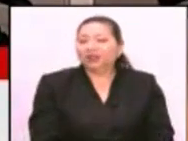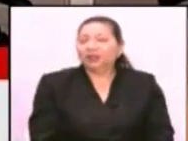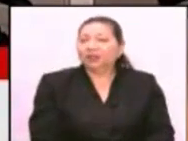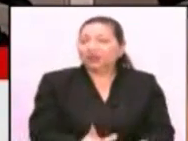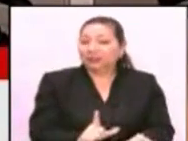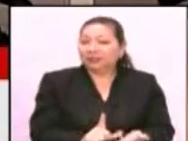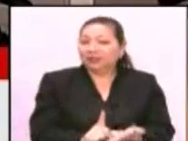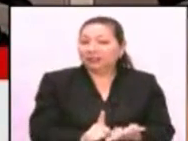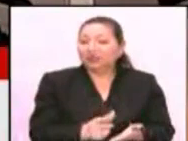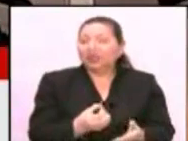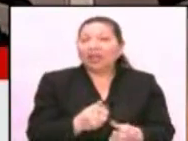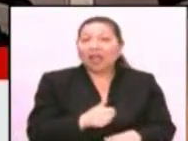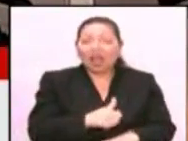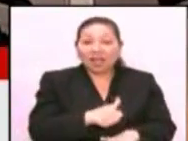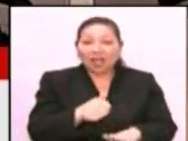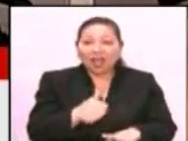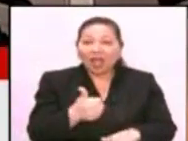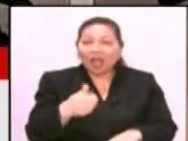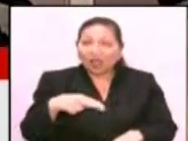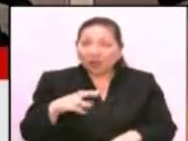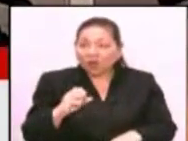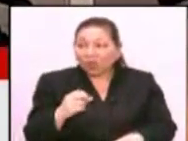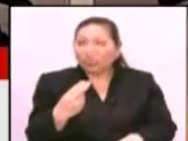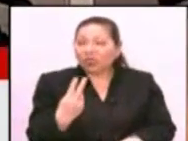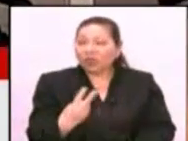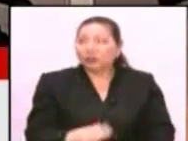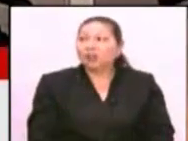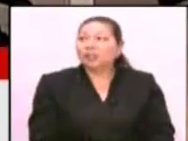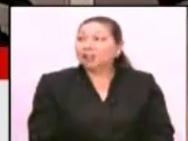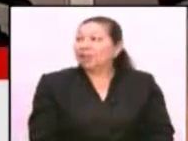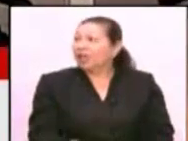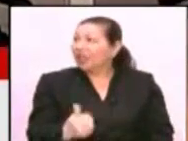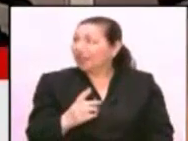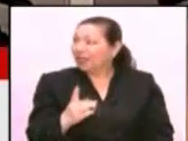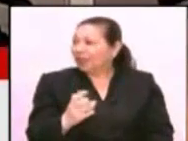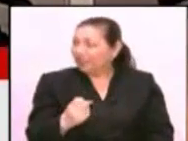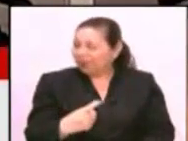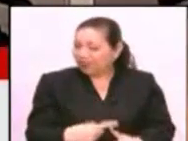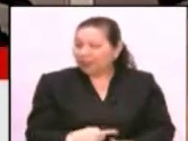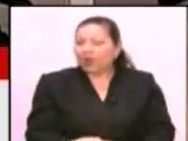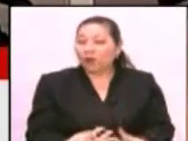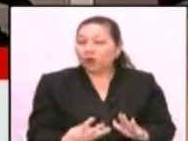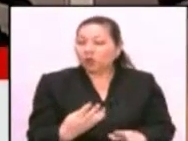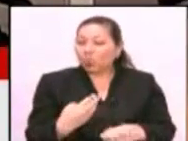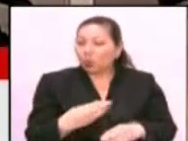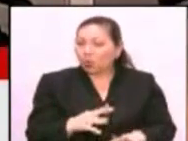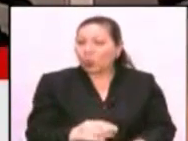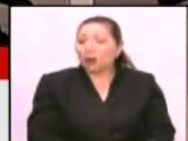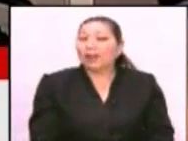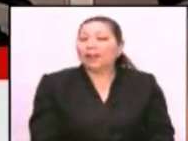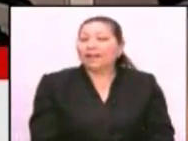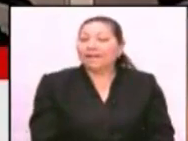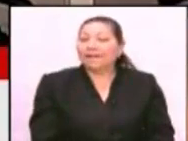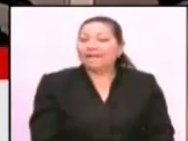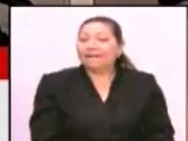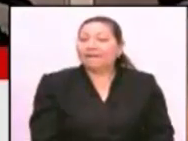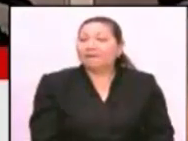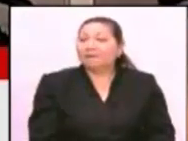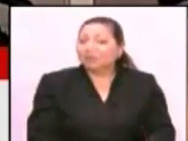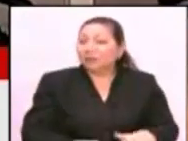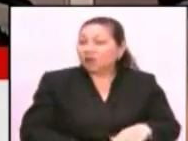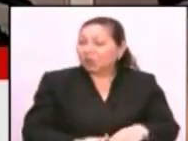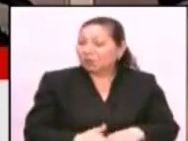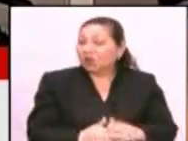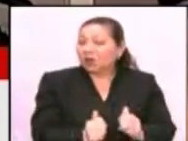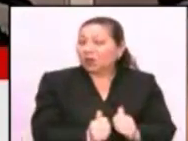Lima, talleres como Ancón 2, con Cámara de Comercio, con ADEX, el 14 de julio, hacemos. Hemos suscrito